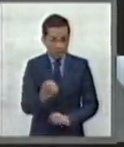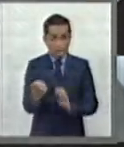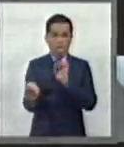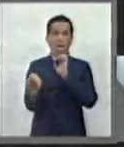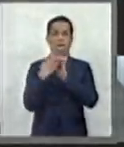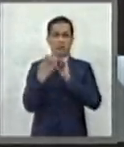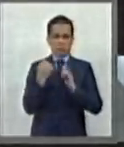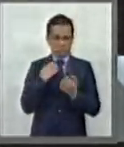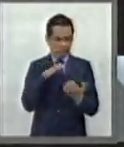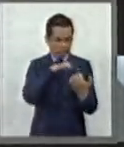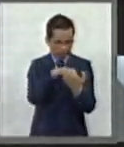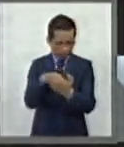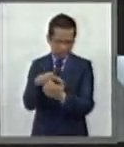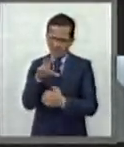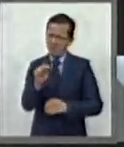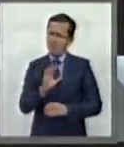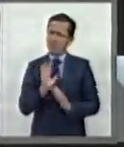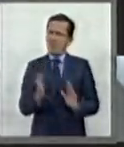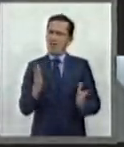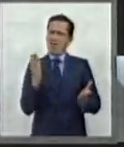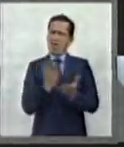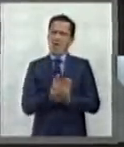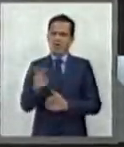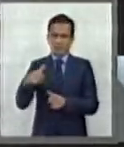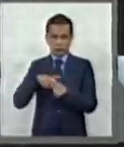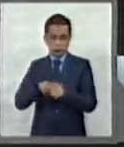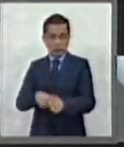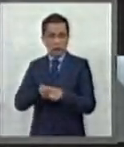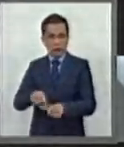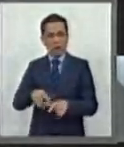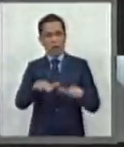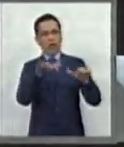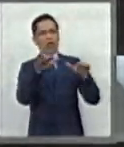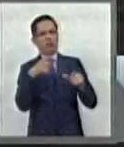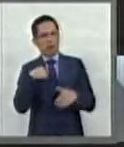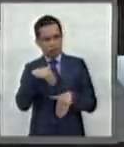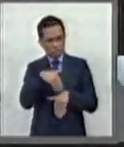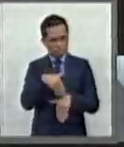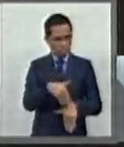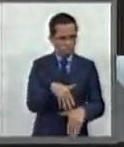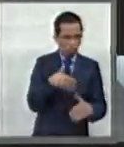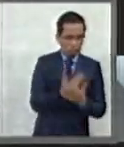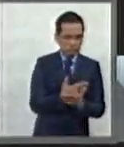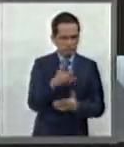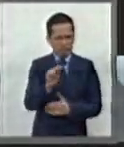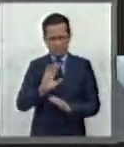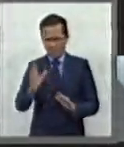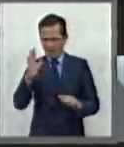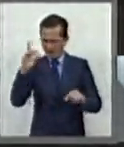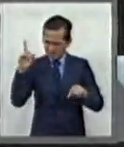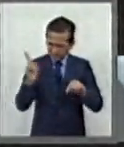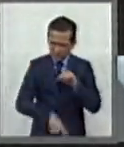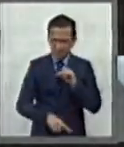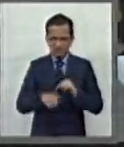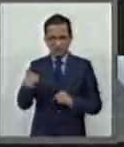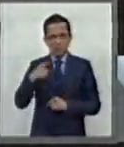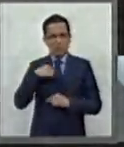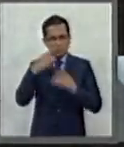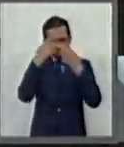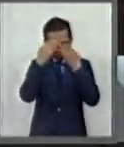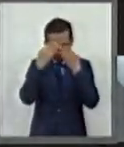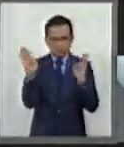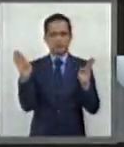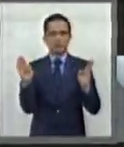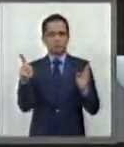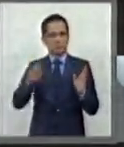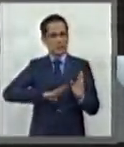no engañemos más, no se conviertan en pejezombis, quítense, quítense la venda que tienen